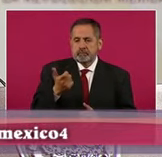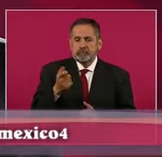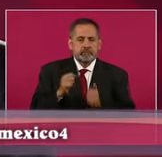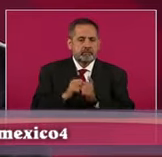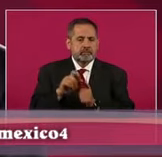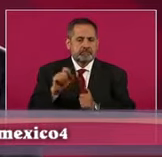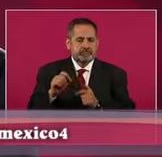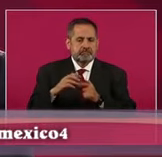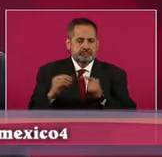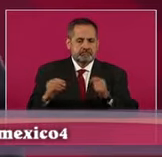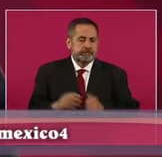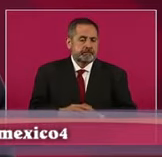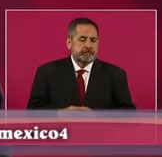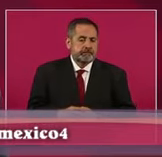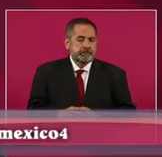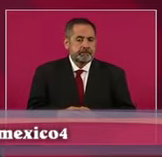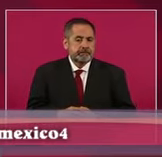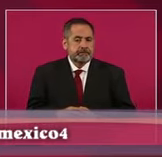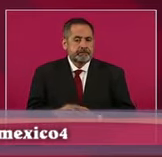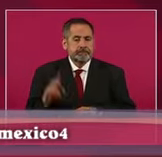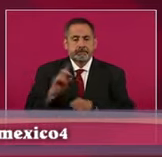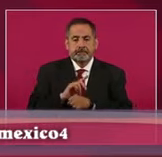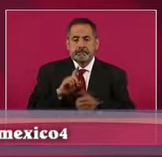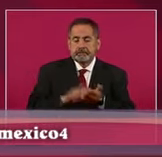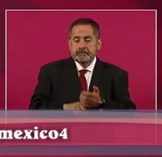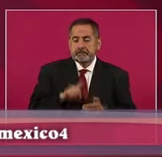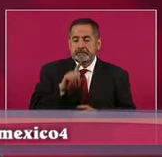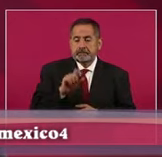6.008.20 pesos. El